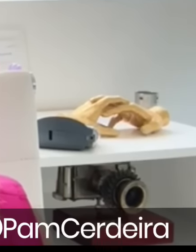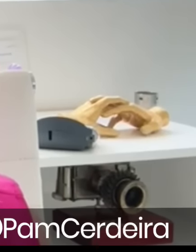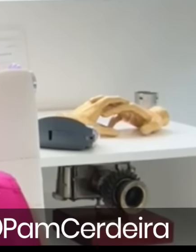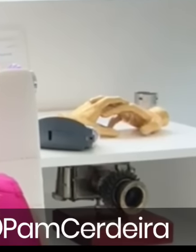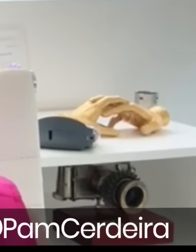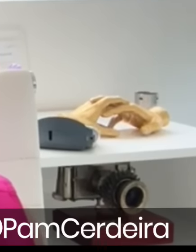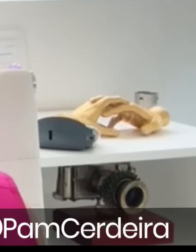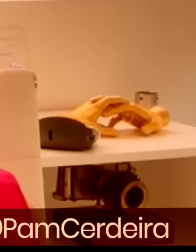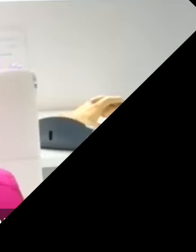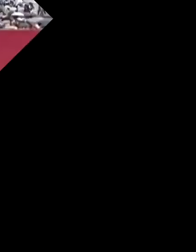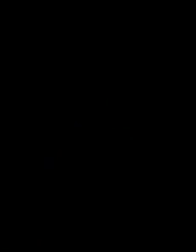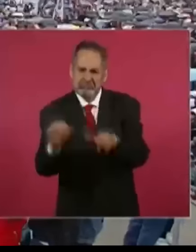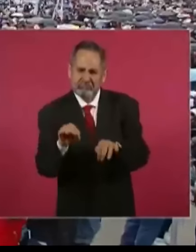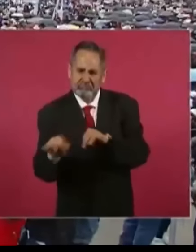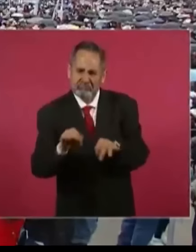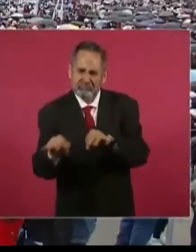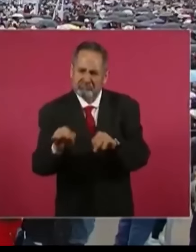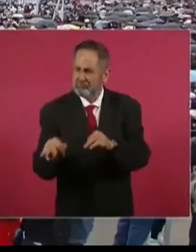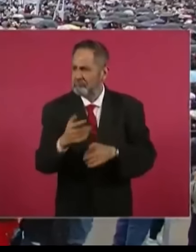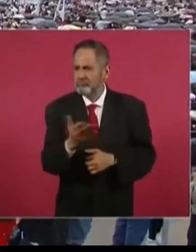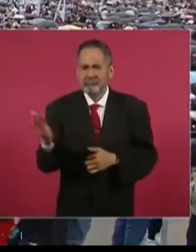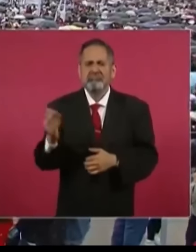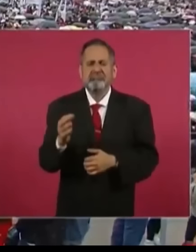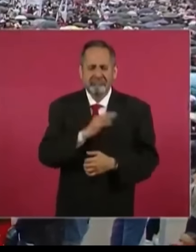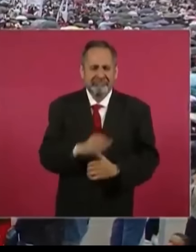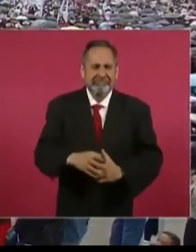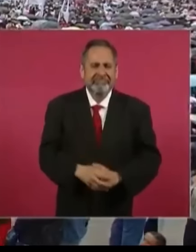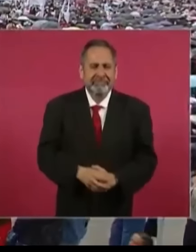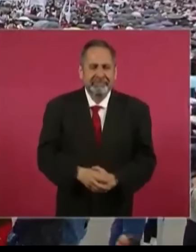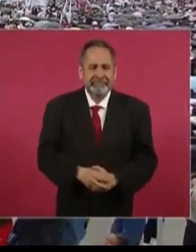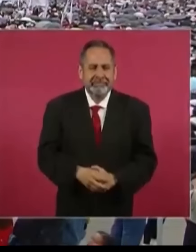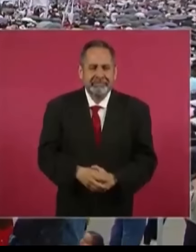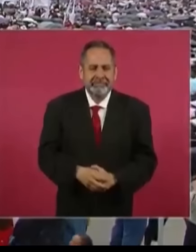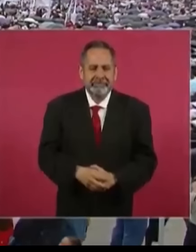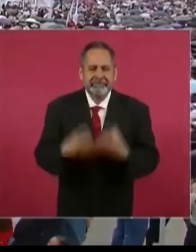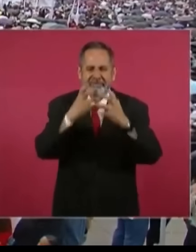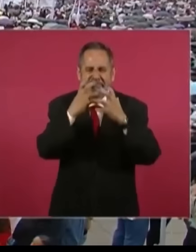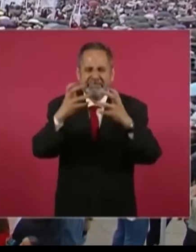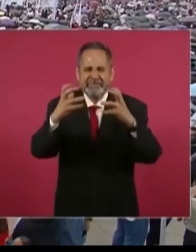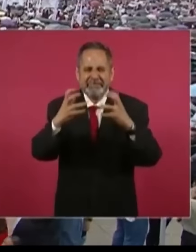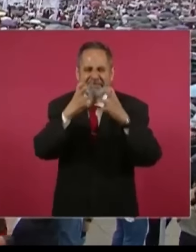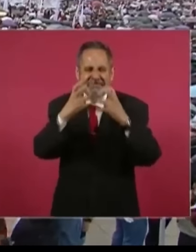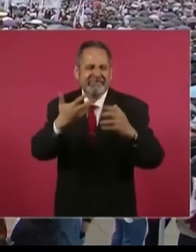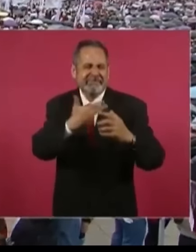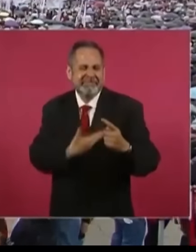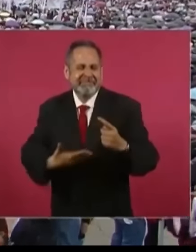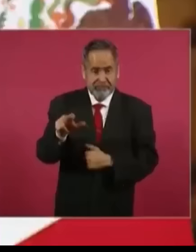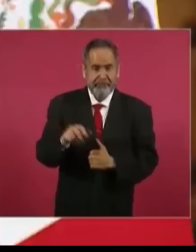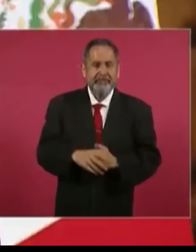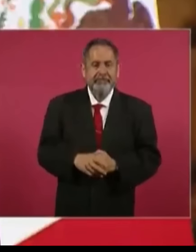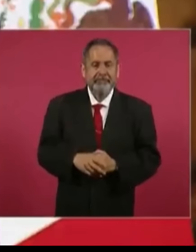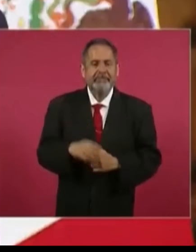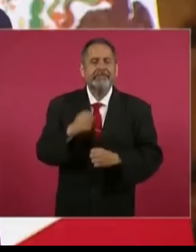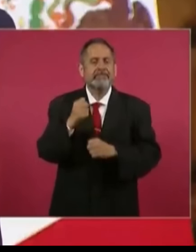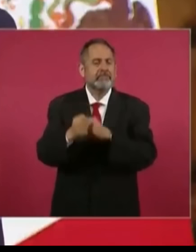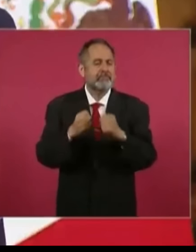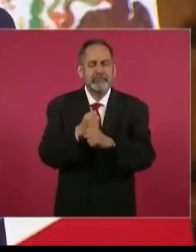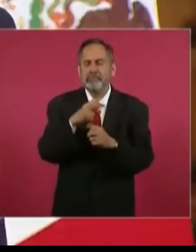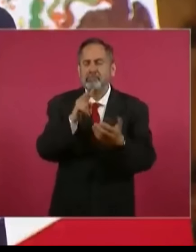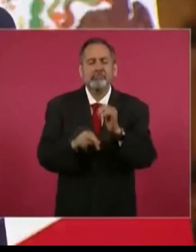es un ejemplo de cómo mienten, cómo engañan a través de las palabras. Porque si te dicen algo que no es verdad, pero quieres escuchar, están